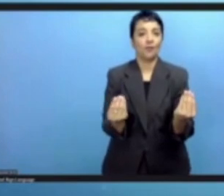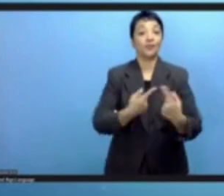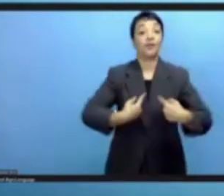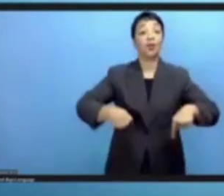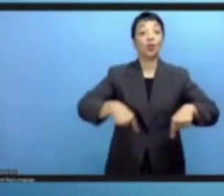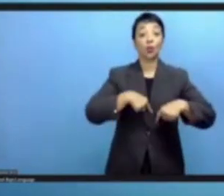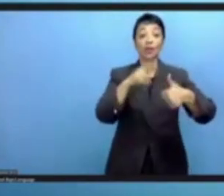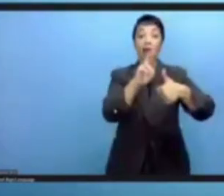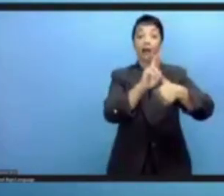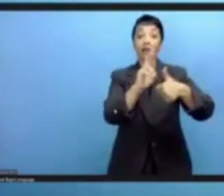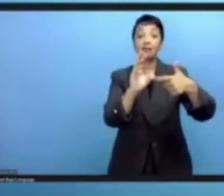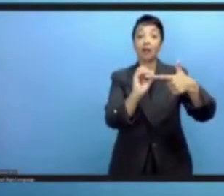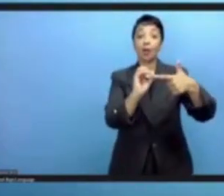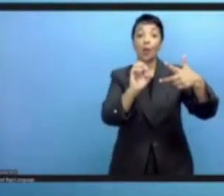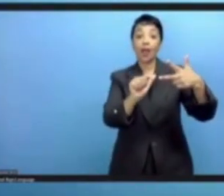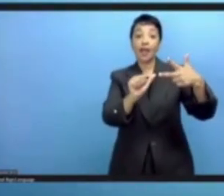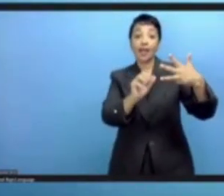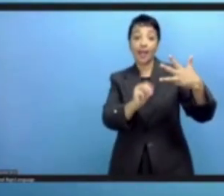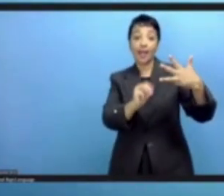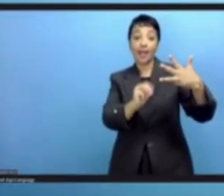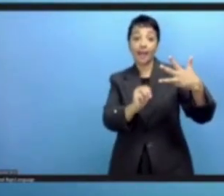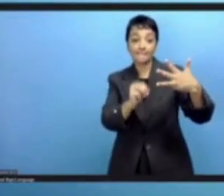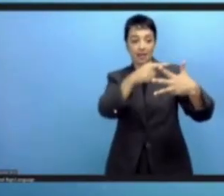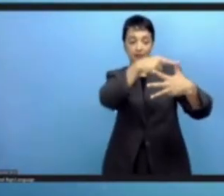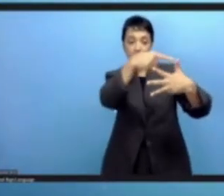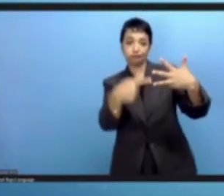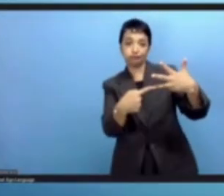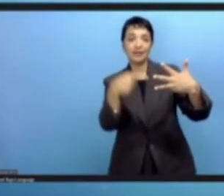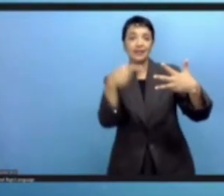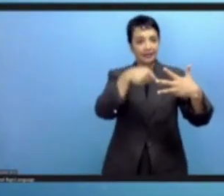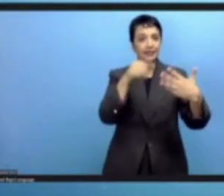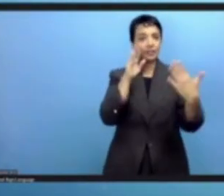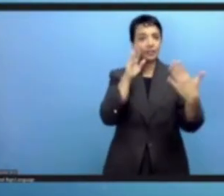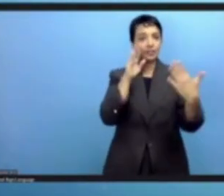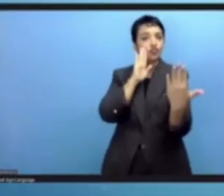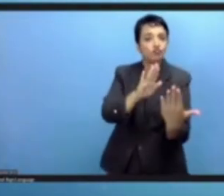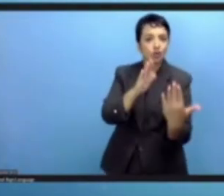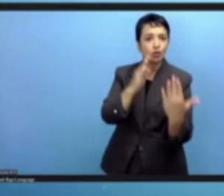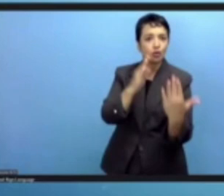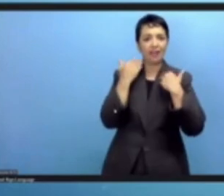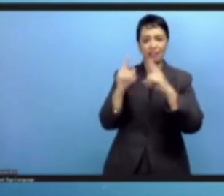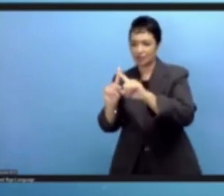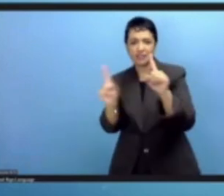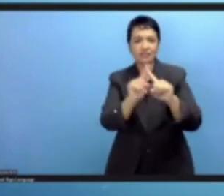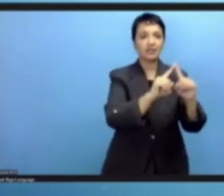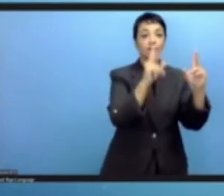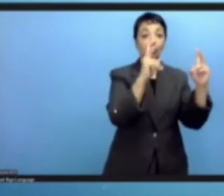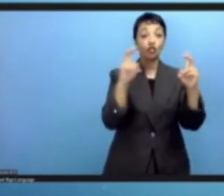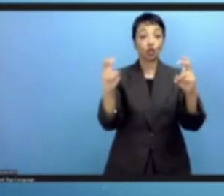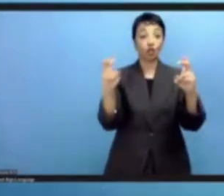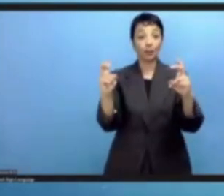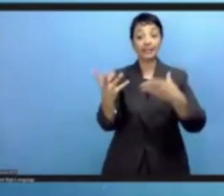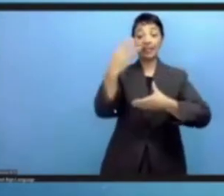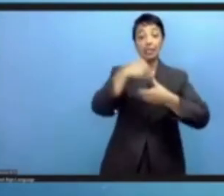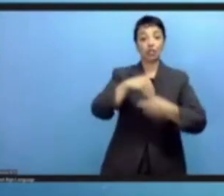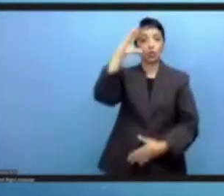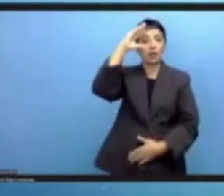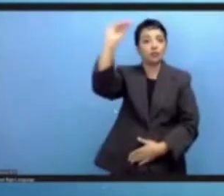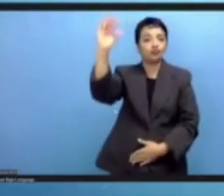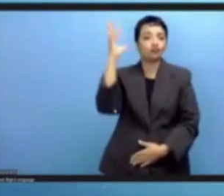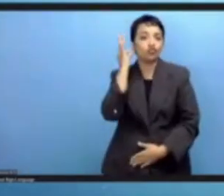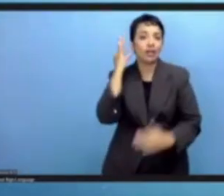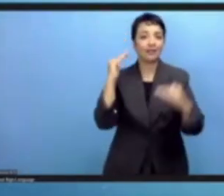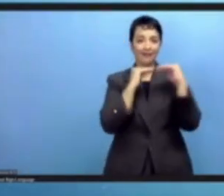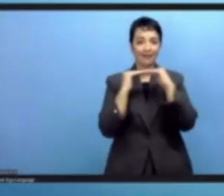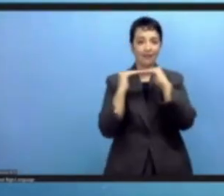una vez más nuestro abordaje Rome x que es transversal en relación con temas que